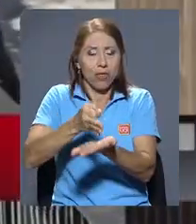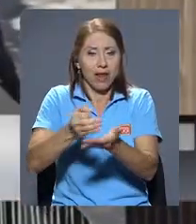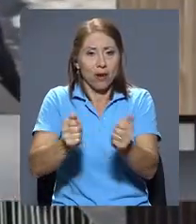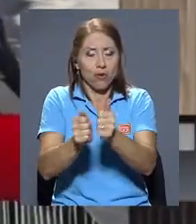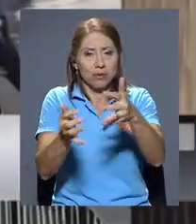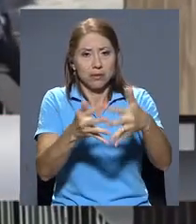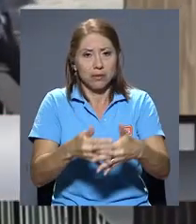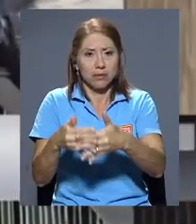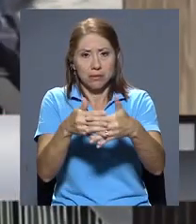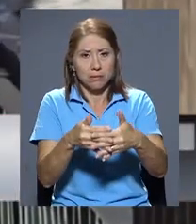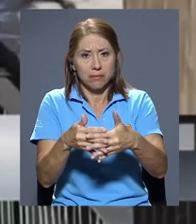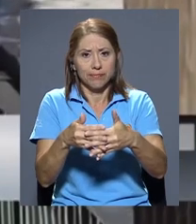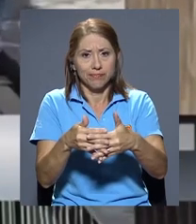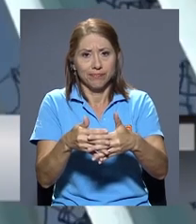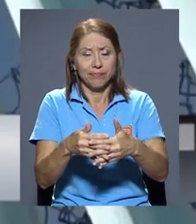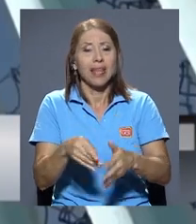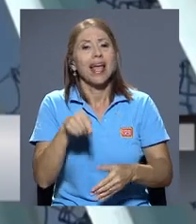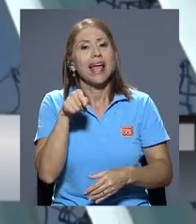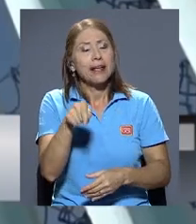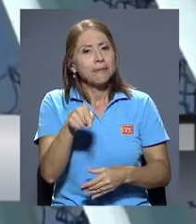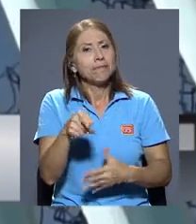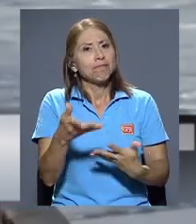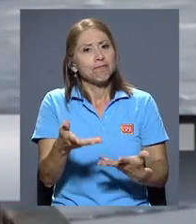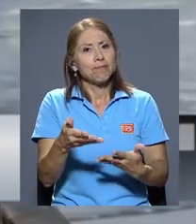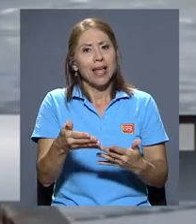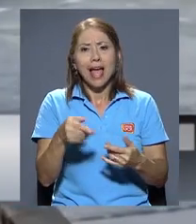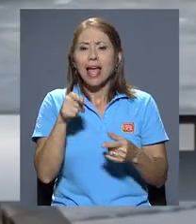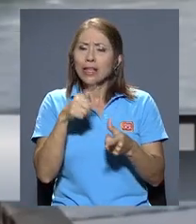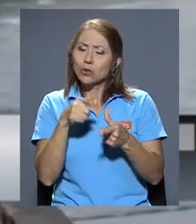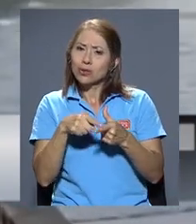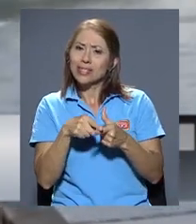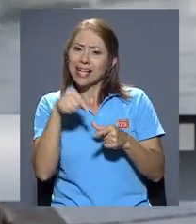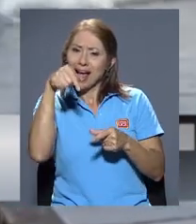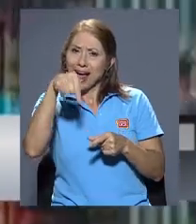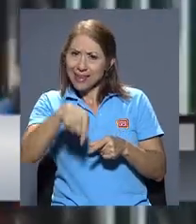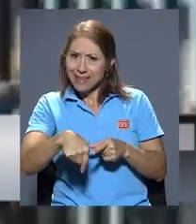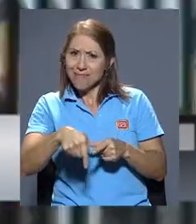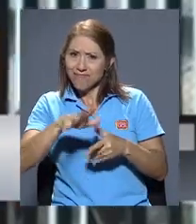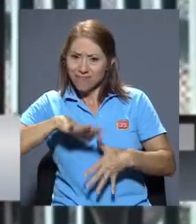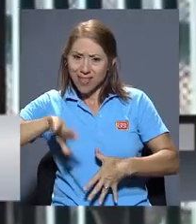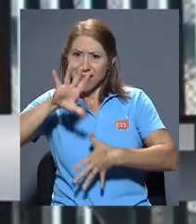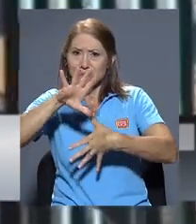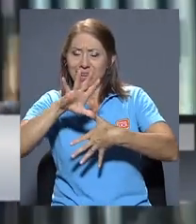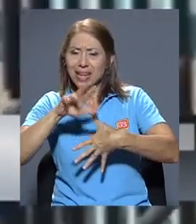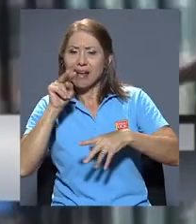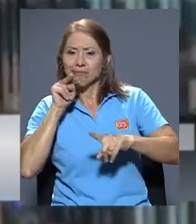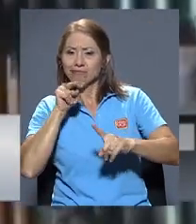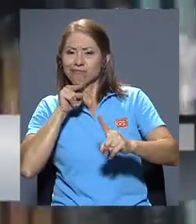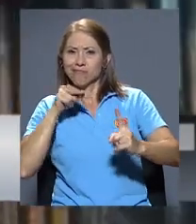hace que la obra desde este lado del mundo se lea de otra manera, que también es muy interesante.